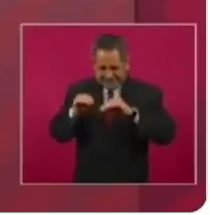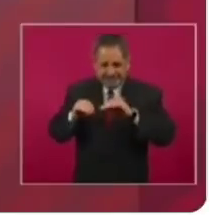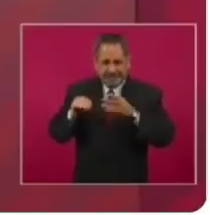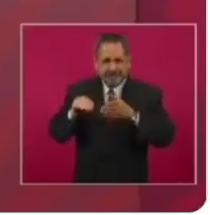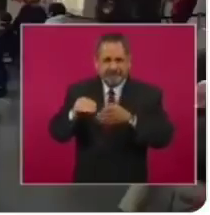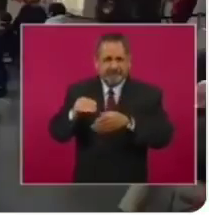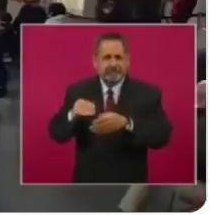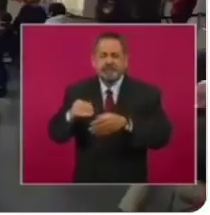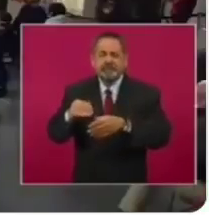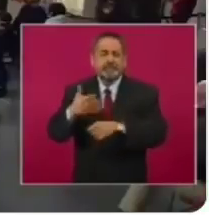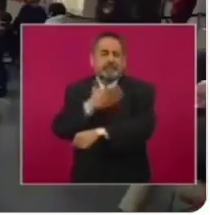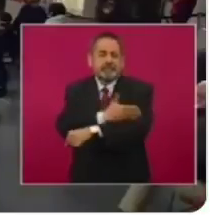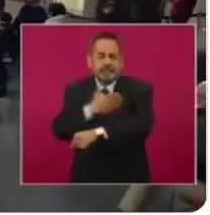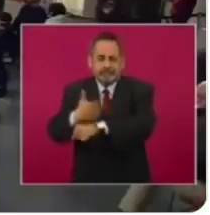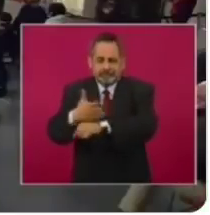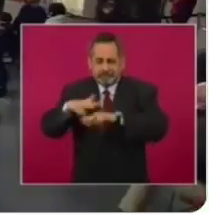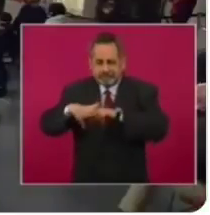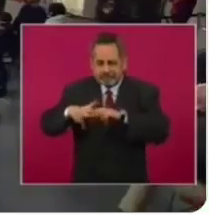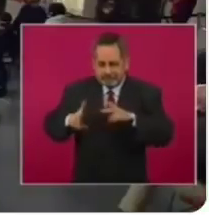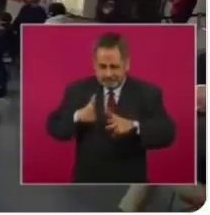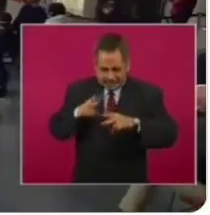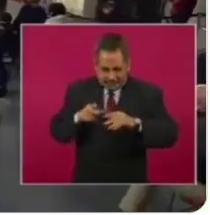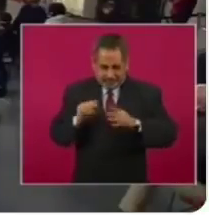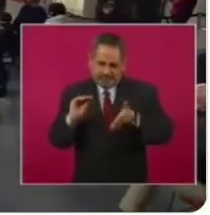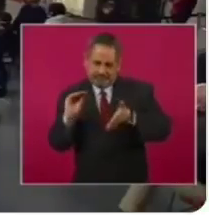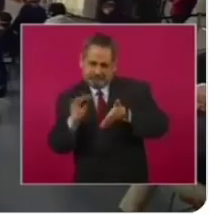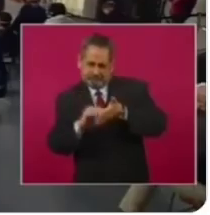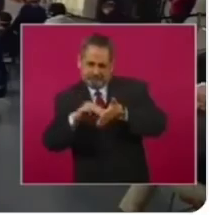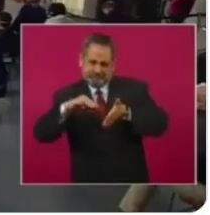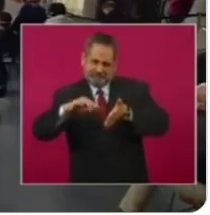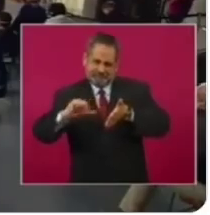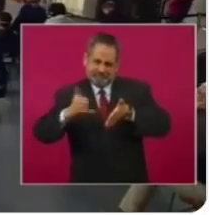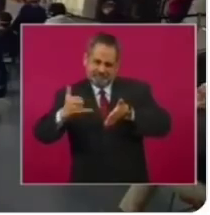de madera y 3 may